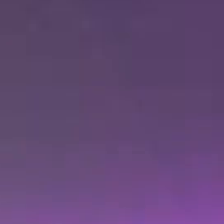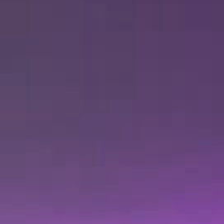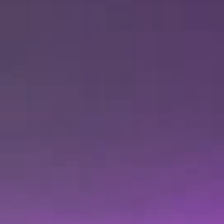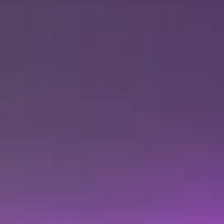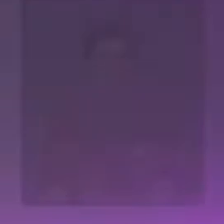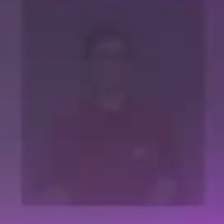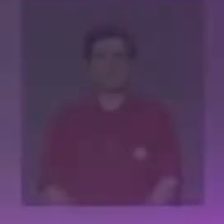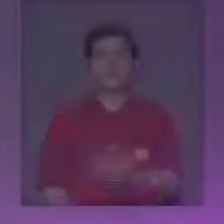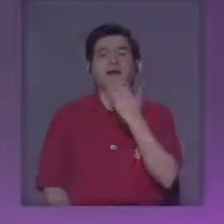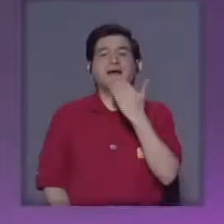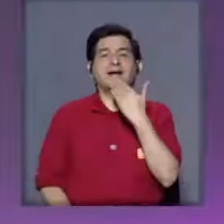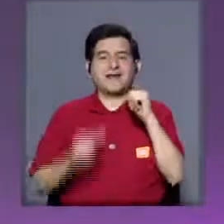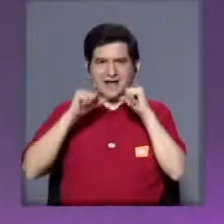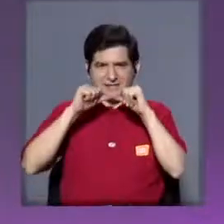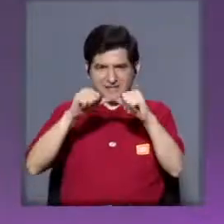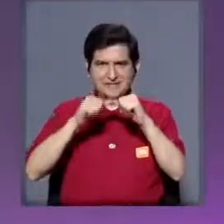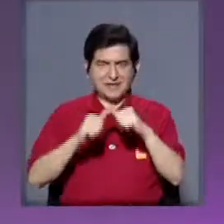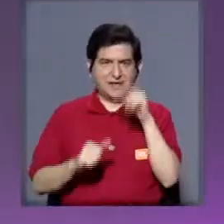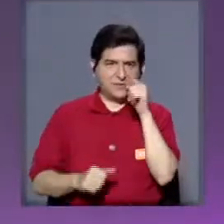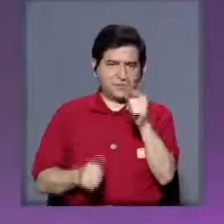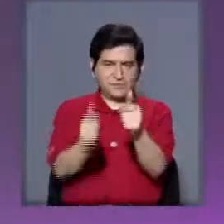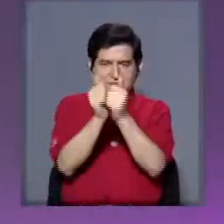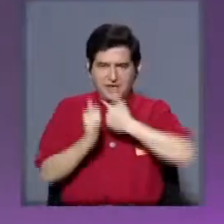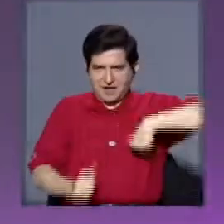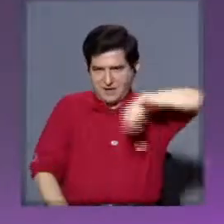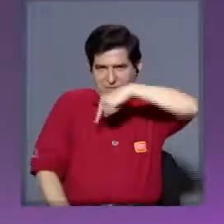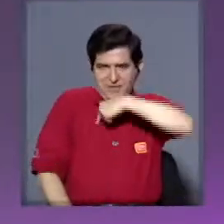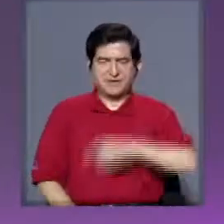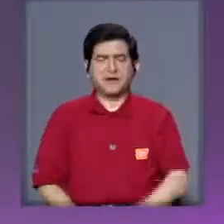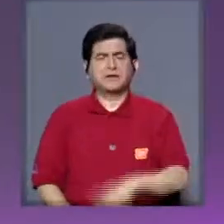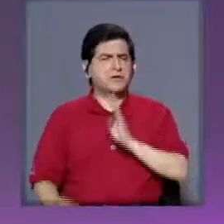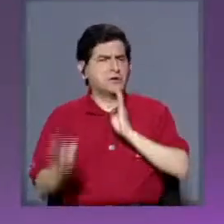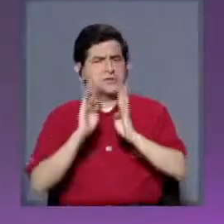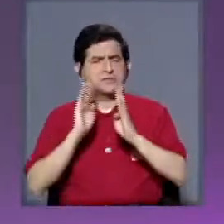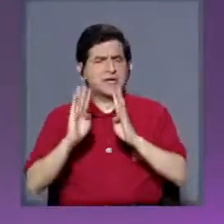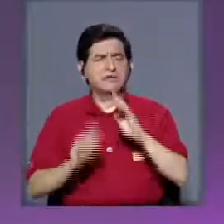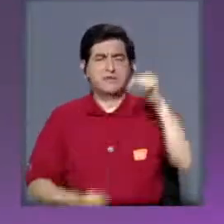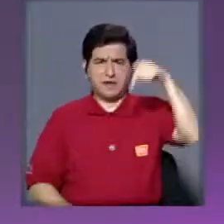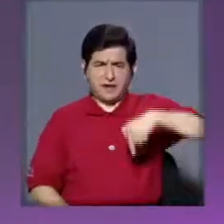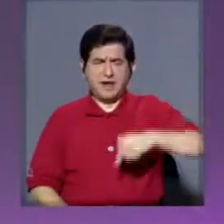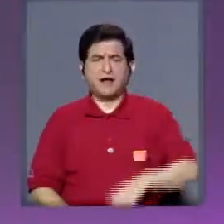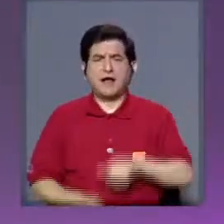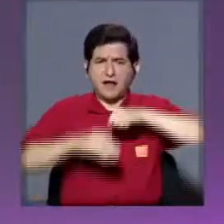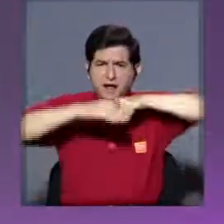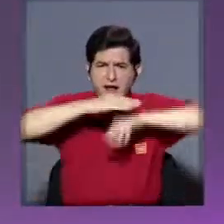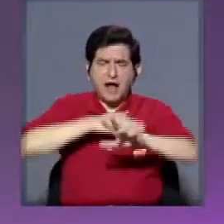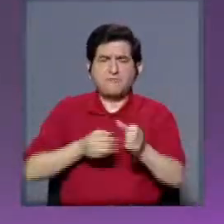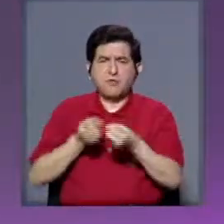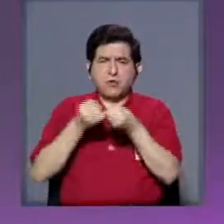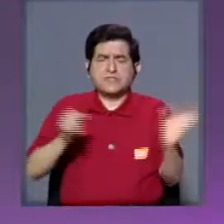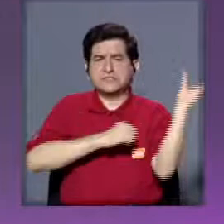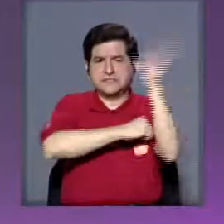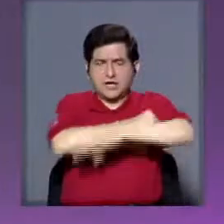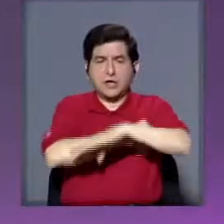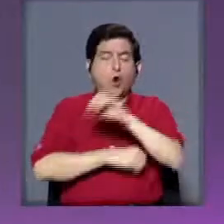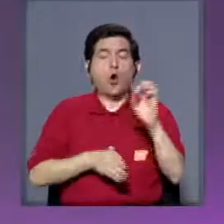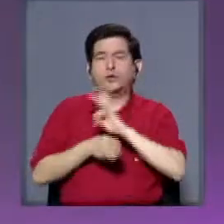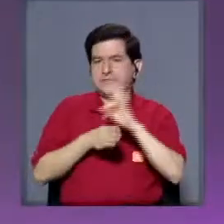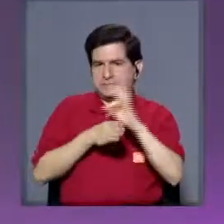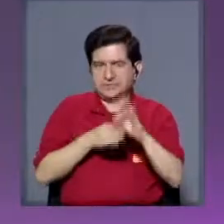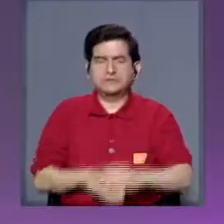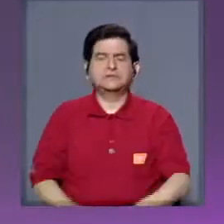gracias por continuar allí con nosotros estamos hablando sobre el aborto impone aborto terapéutico